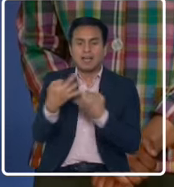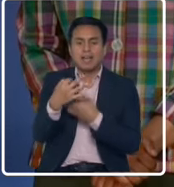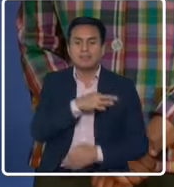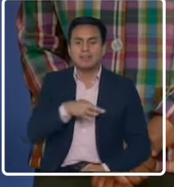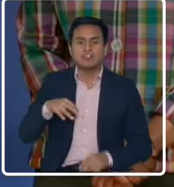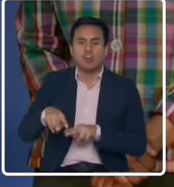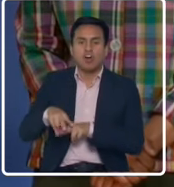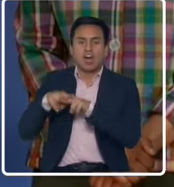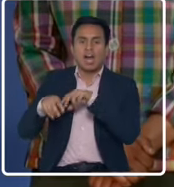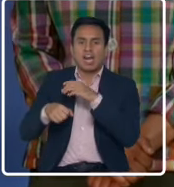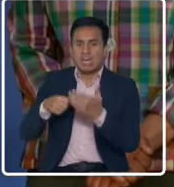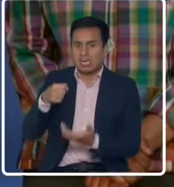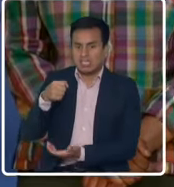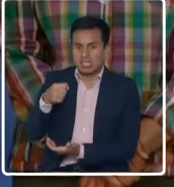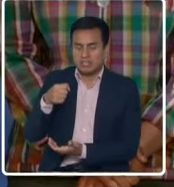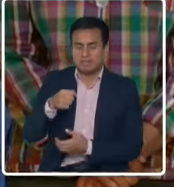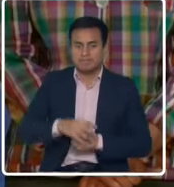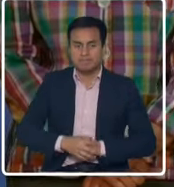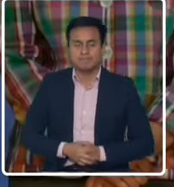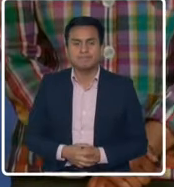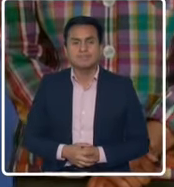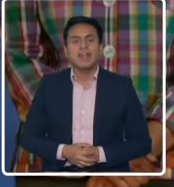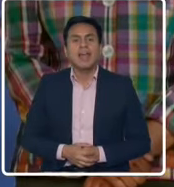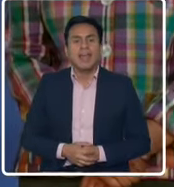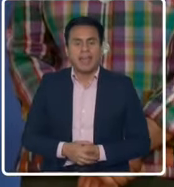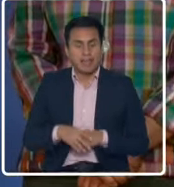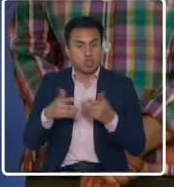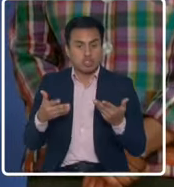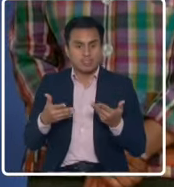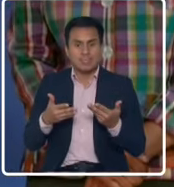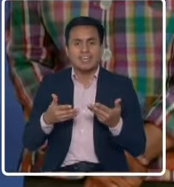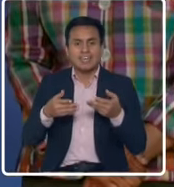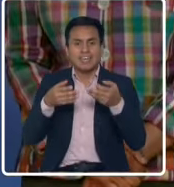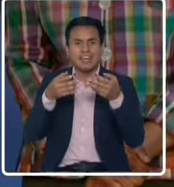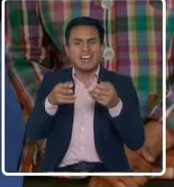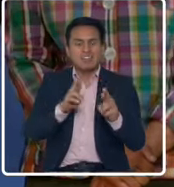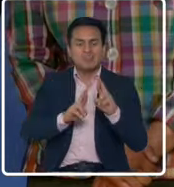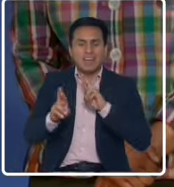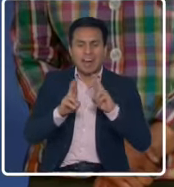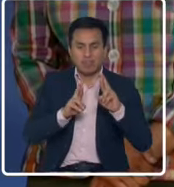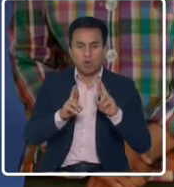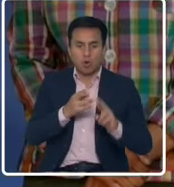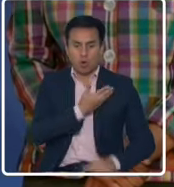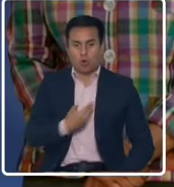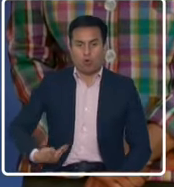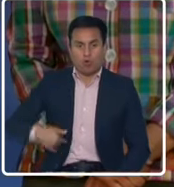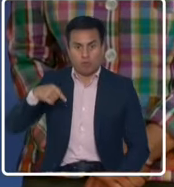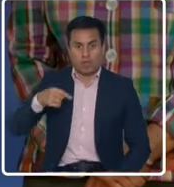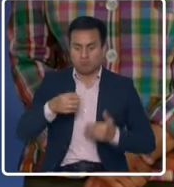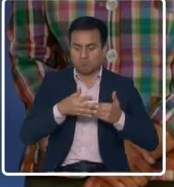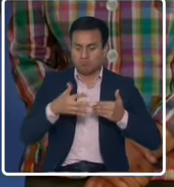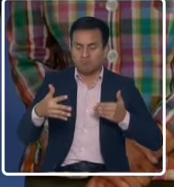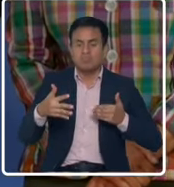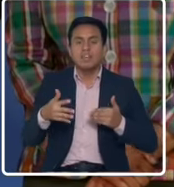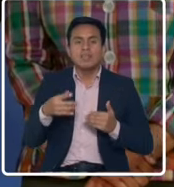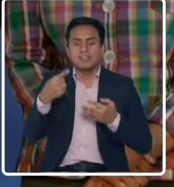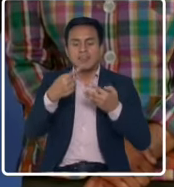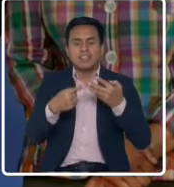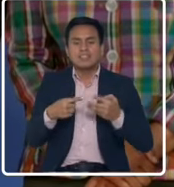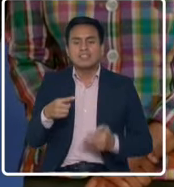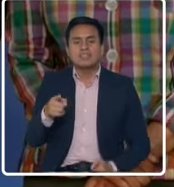ministro de hacienda a continuación Entonces el resultado de Esto va a ser que Durante este gobierno vamos a tener un conjunto